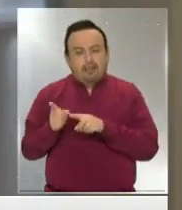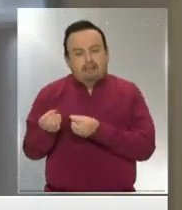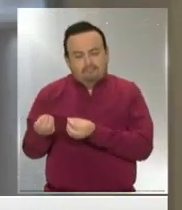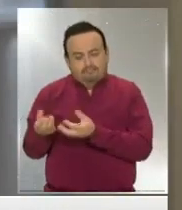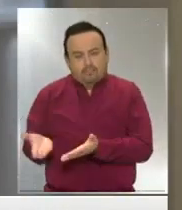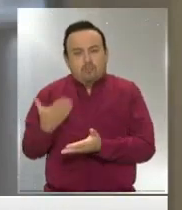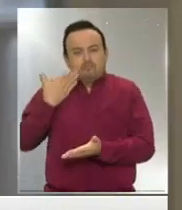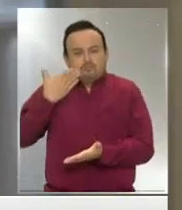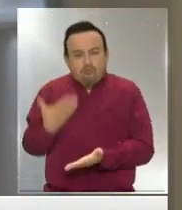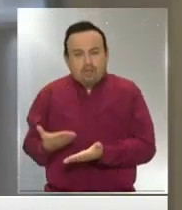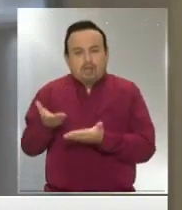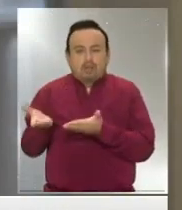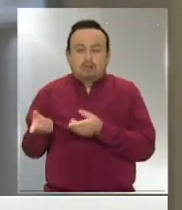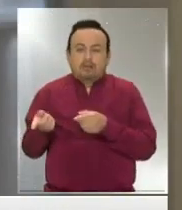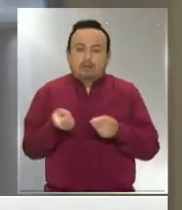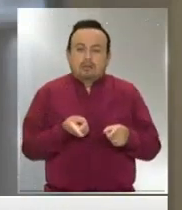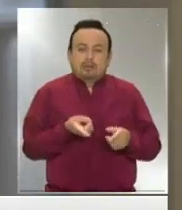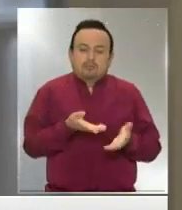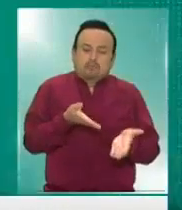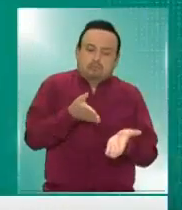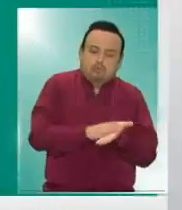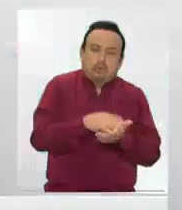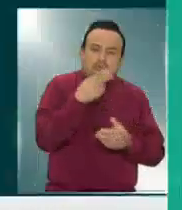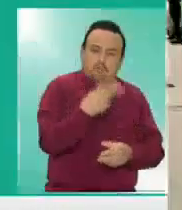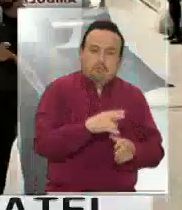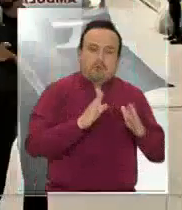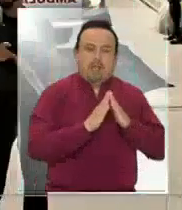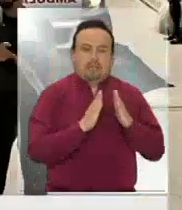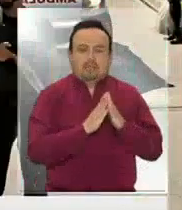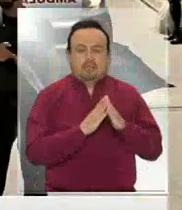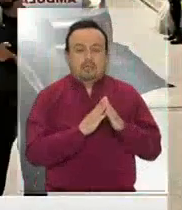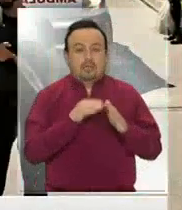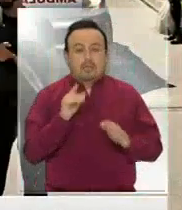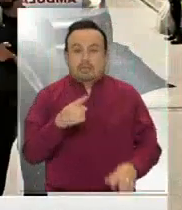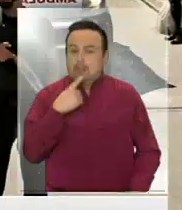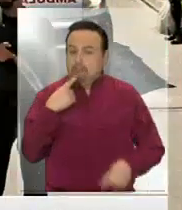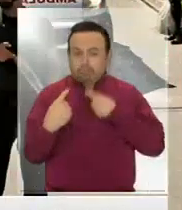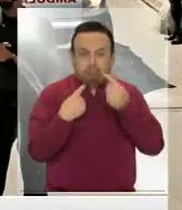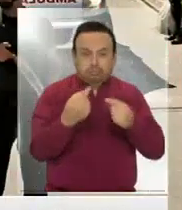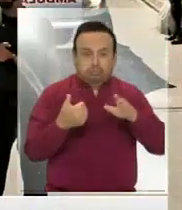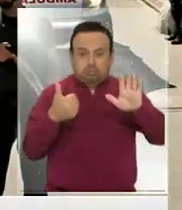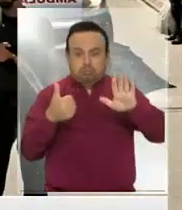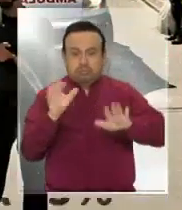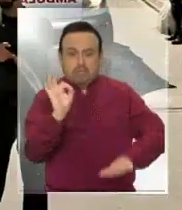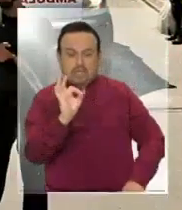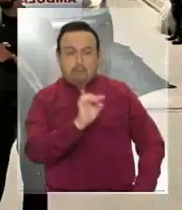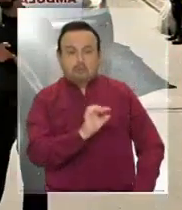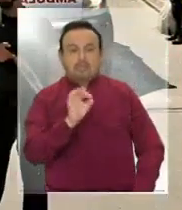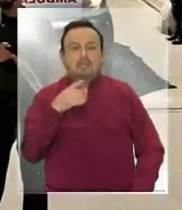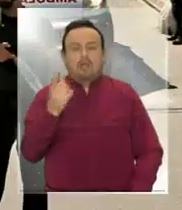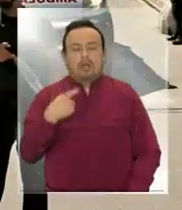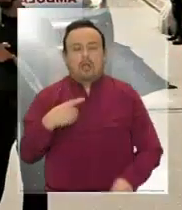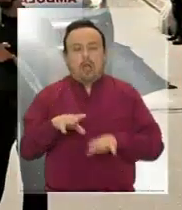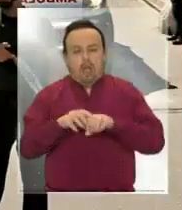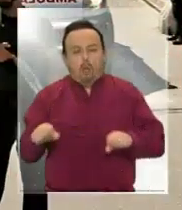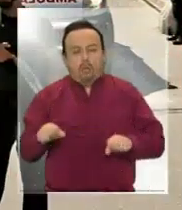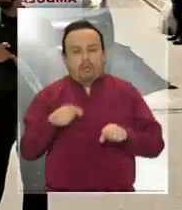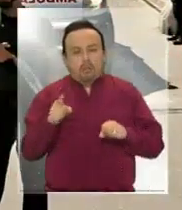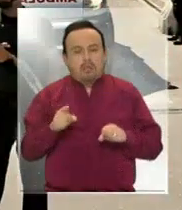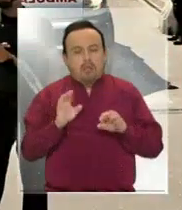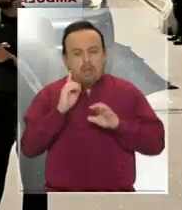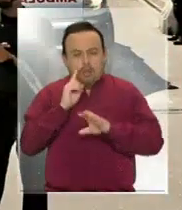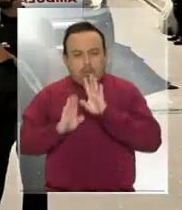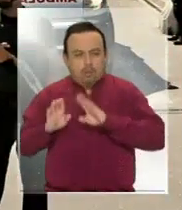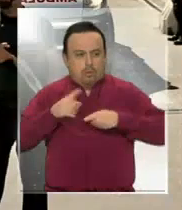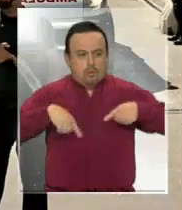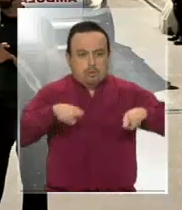el beneficio de que se muera en su casa. Según la encuesta, el 60% está de acuerdo con la propuesta original para proteger a